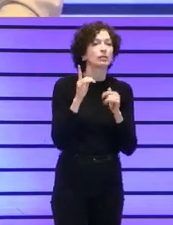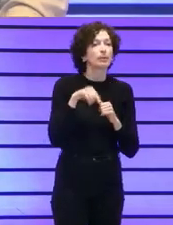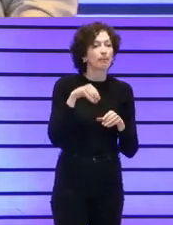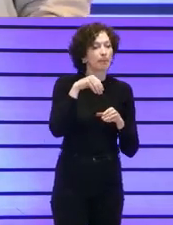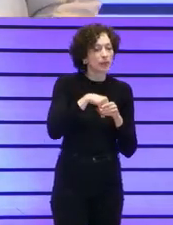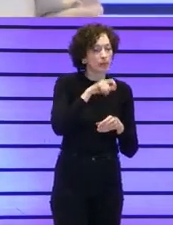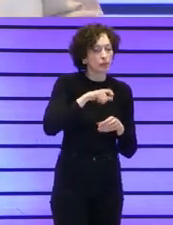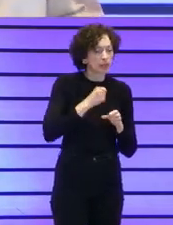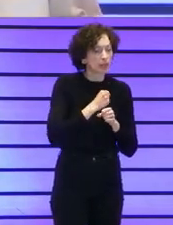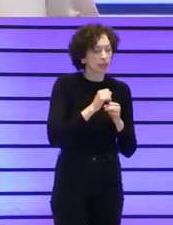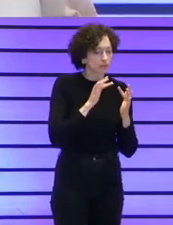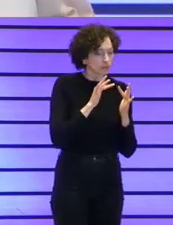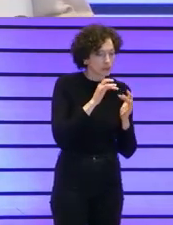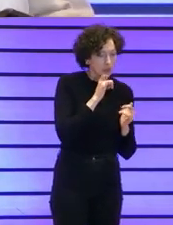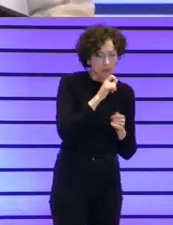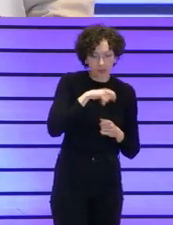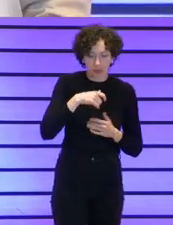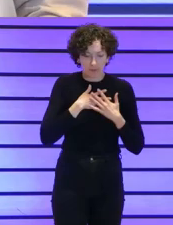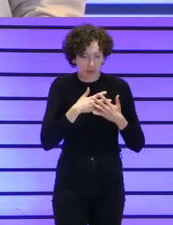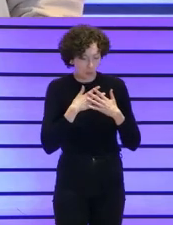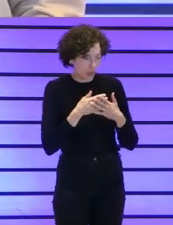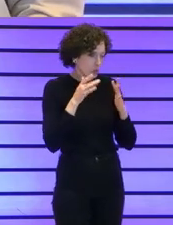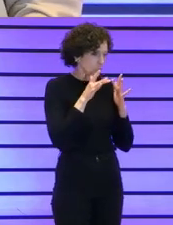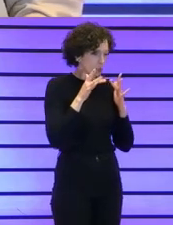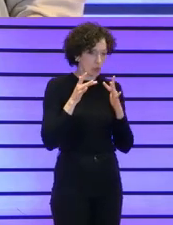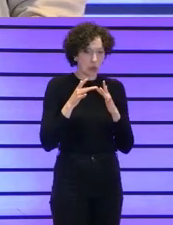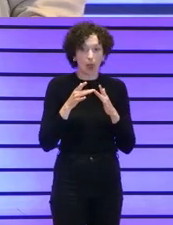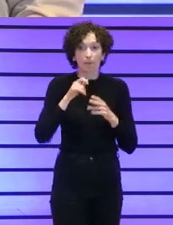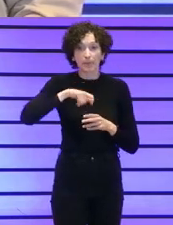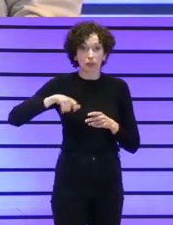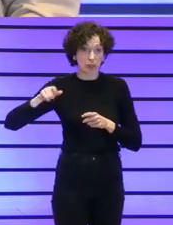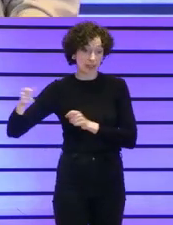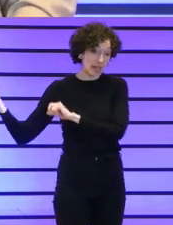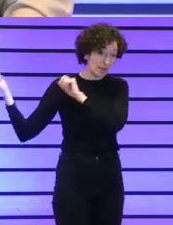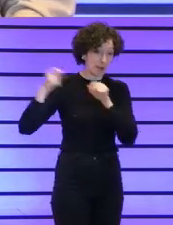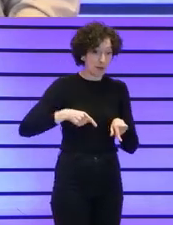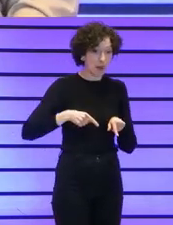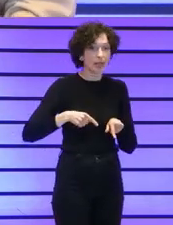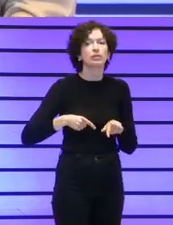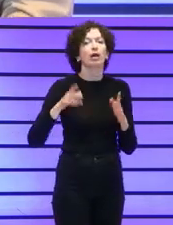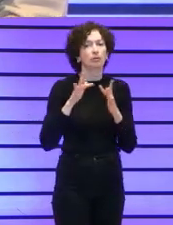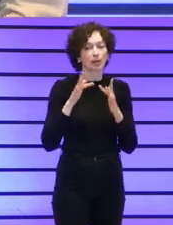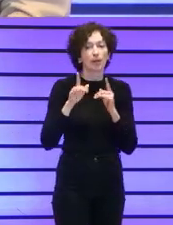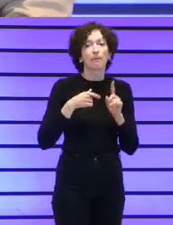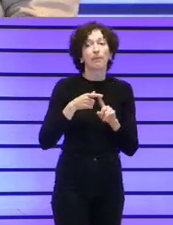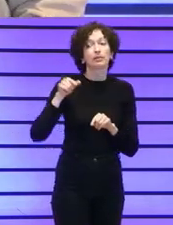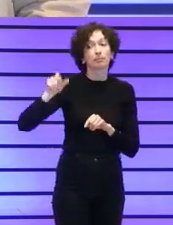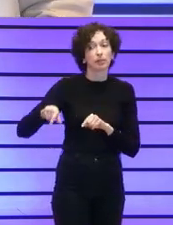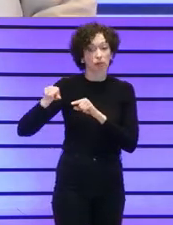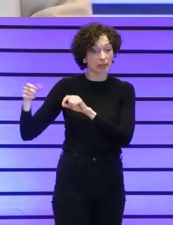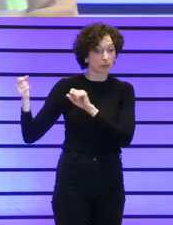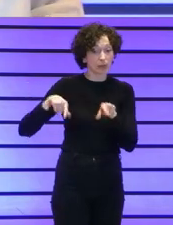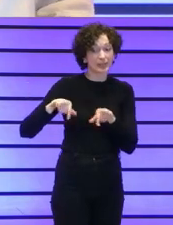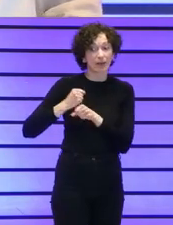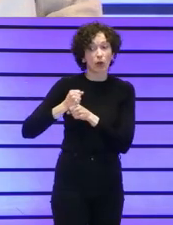empleados, las relaciones con tus voluntarios, las relaciones con tus proveedores y los empleados de tus proveedores, ¿no? Y,